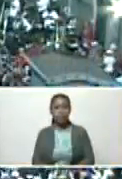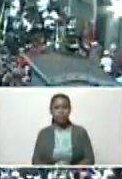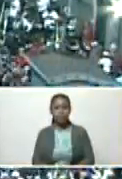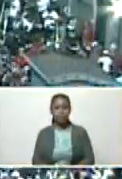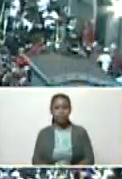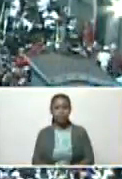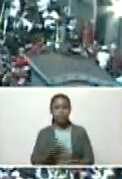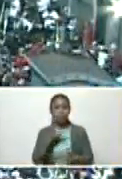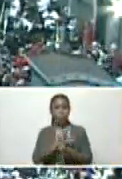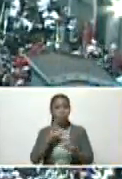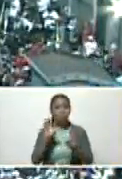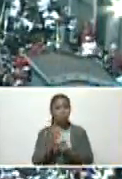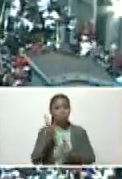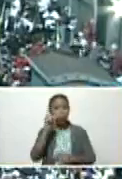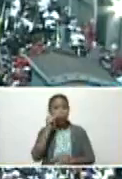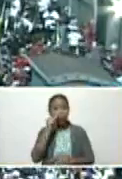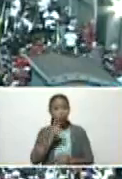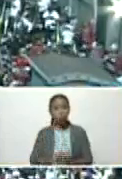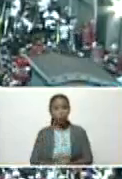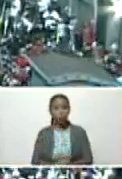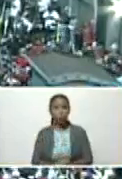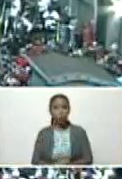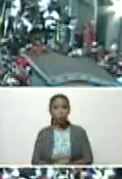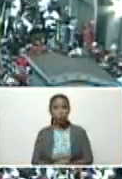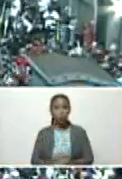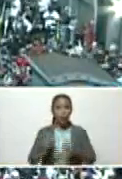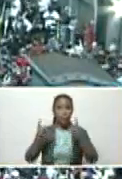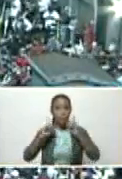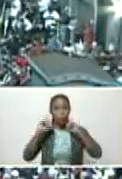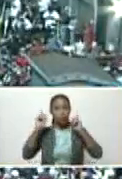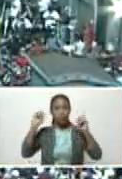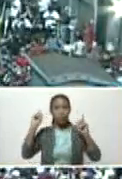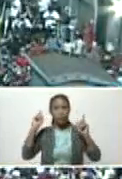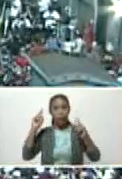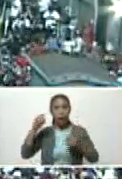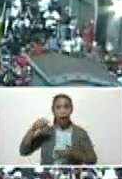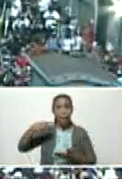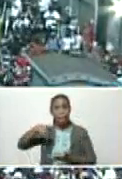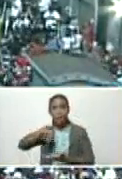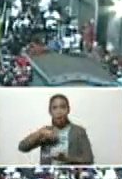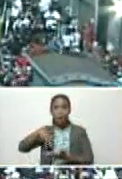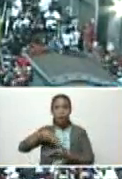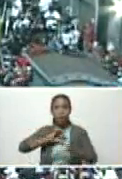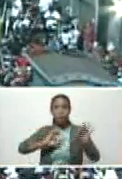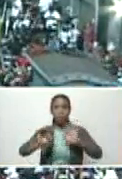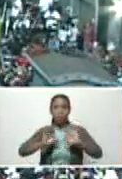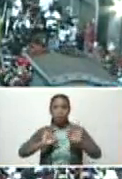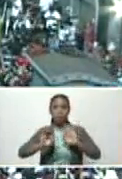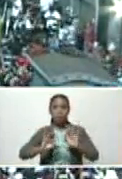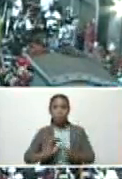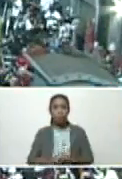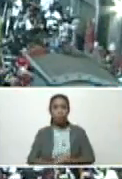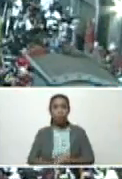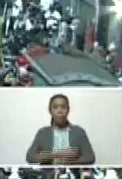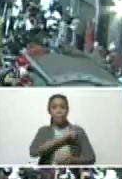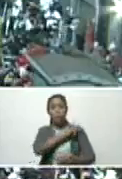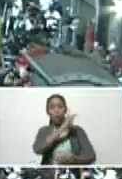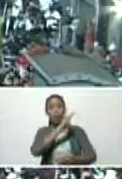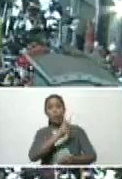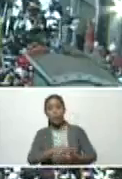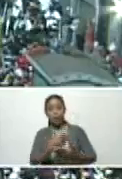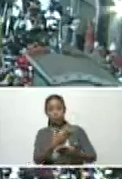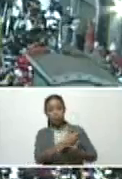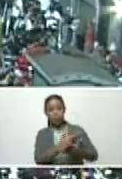La cultura, muchachos, la música, el baile, el teatro, la poesía, la